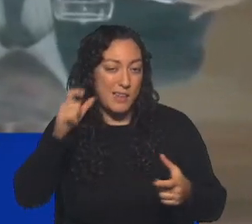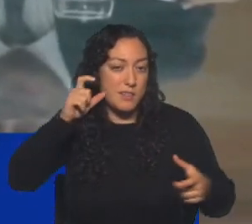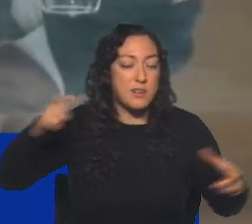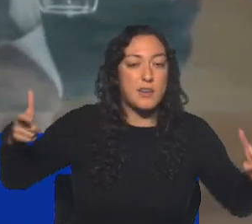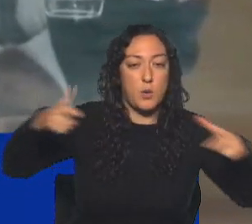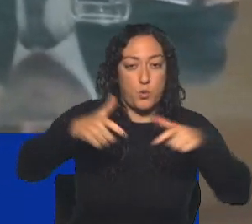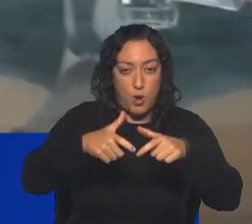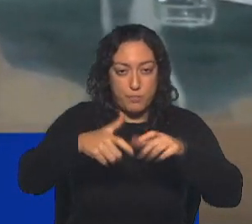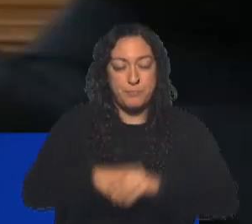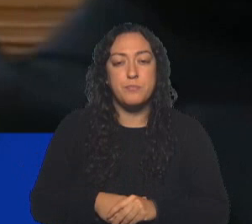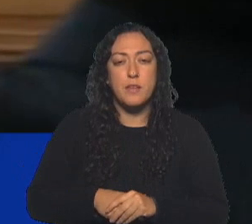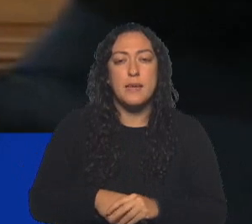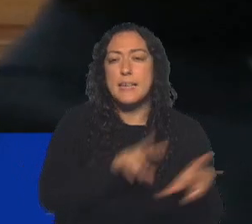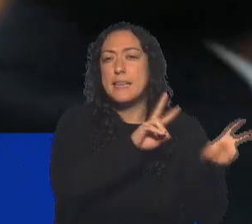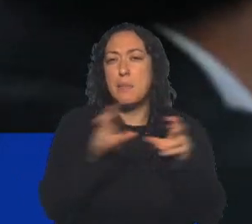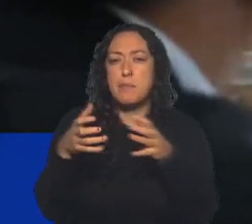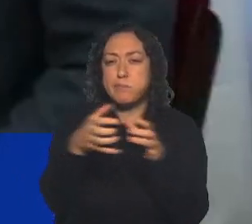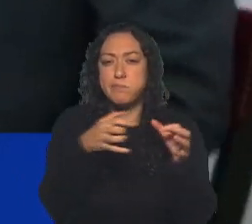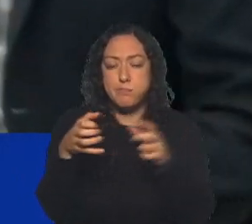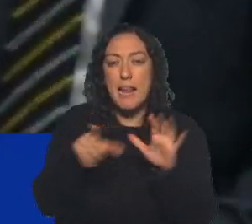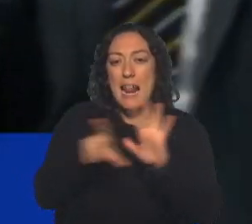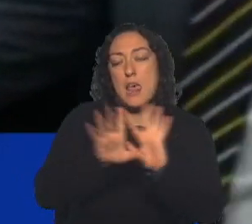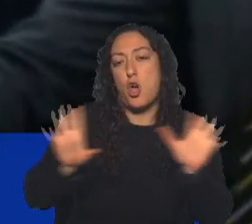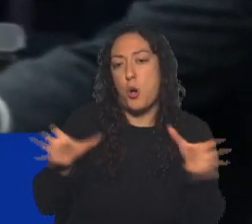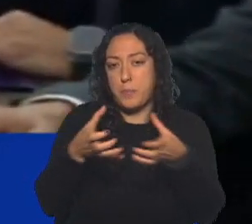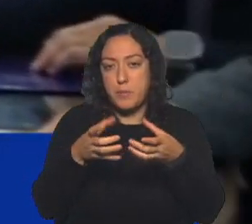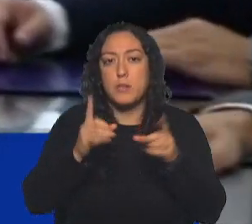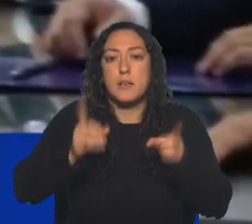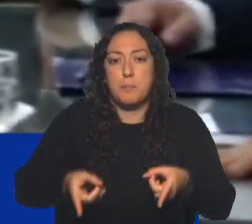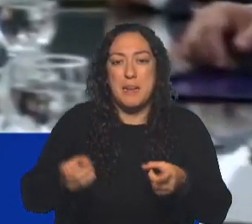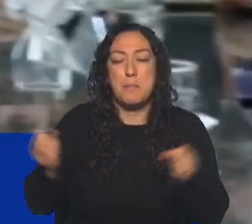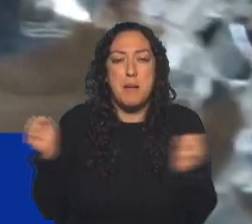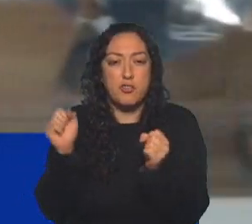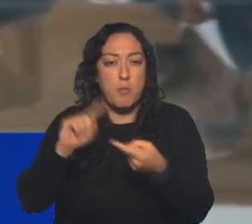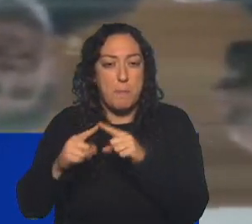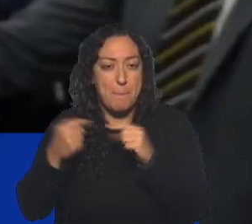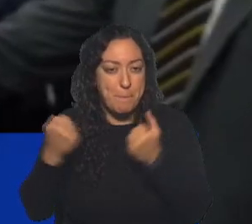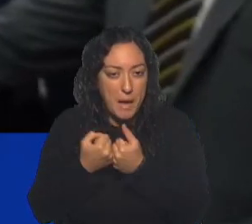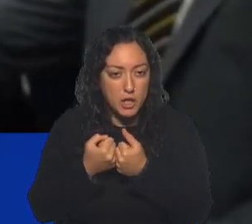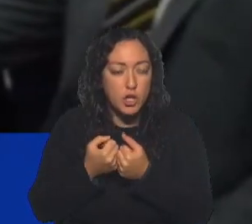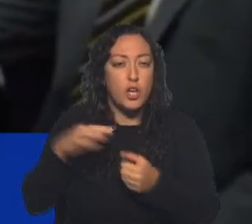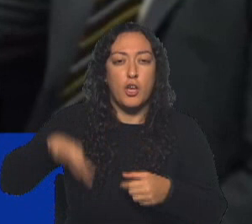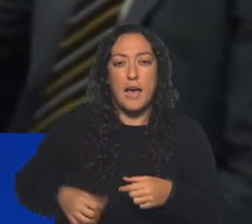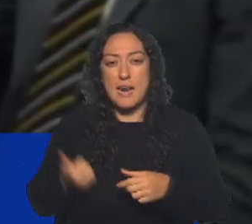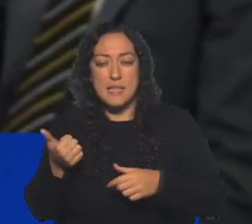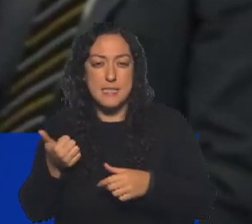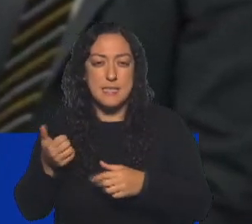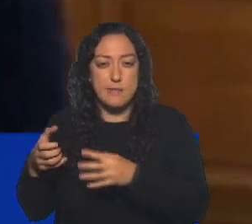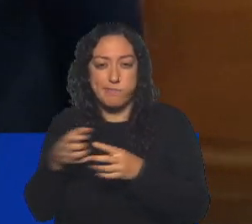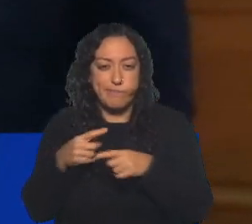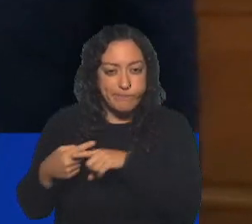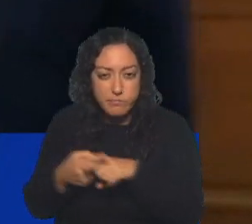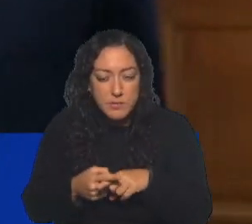más importantes que se discutieron figuró la ley ómnibus y el pacto de mayo, la discusión por ganancias y las transferencias de las